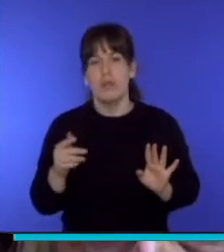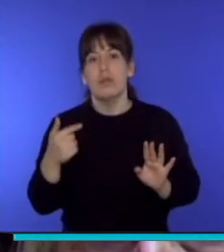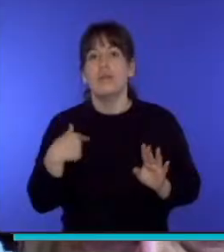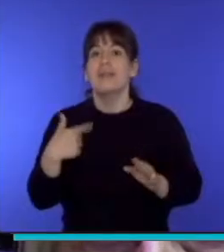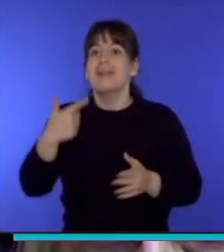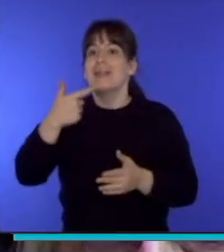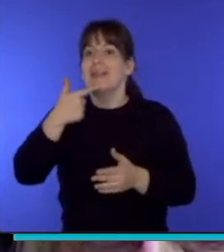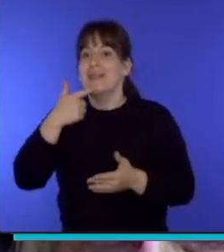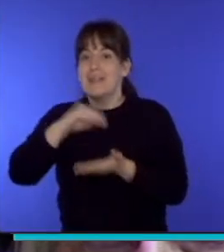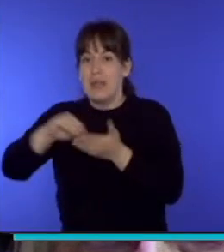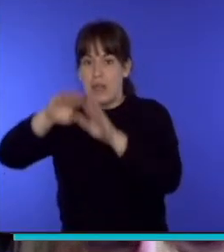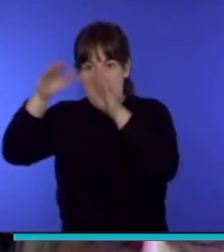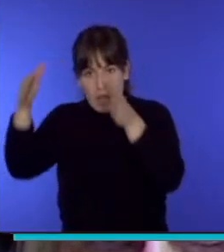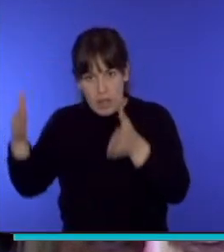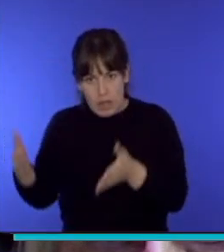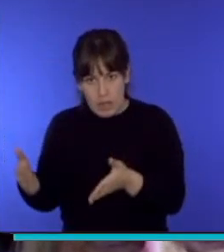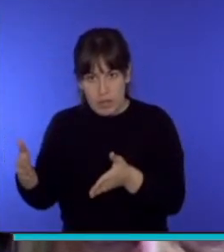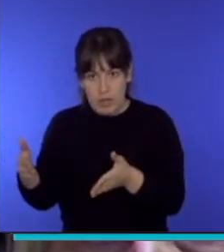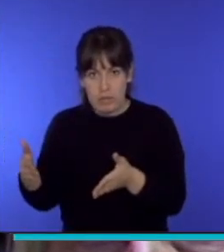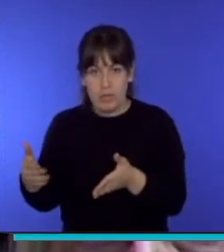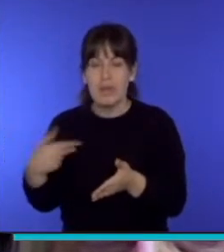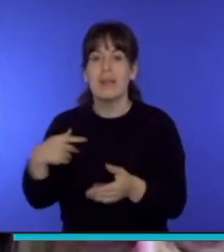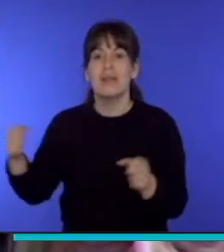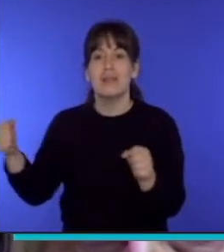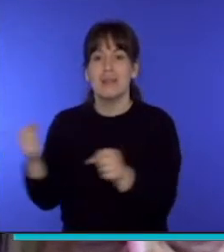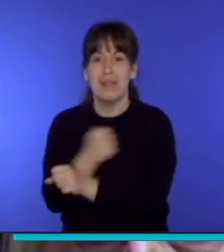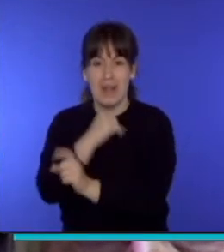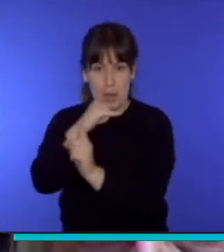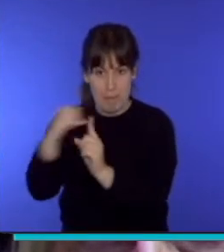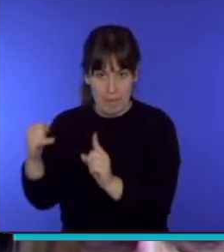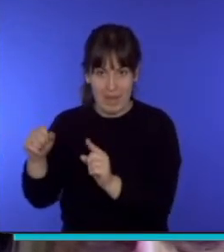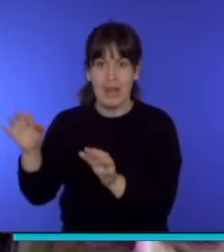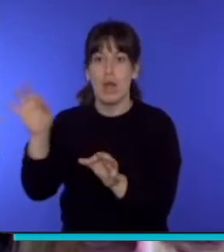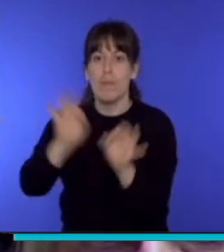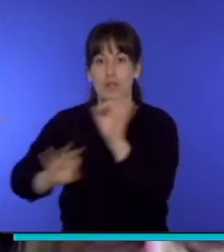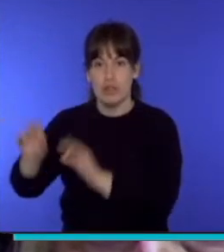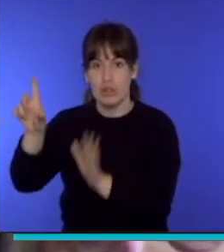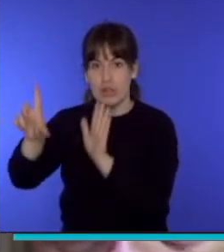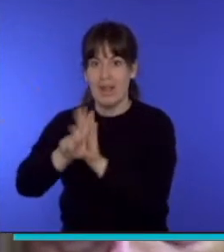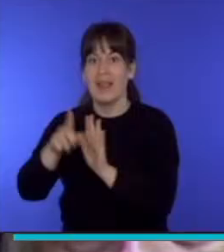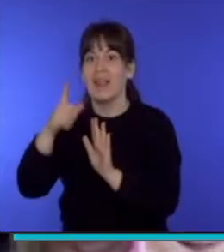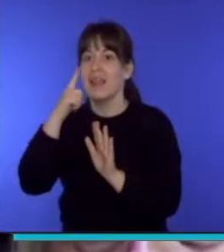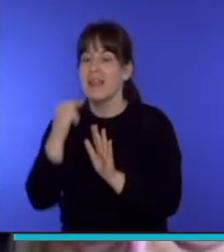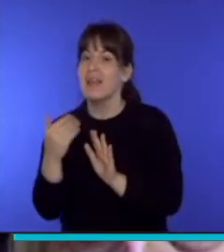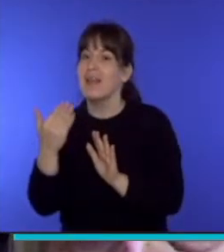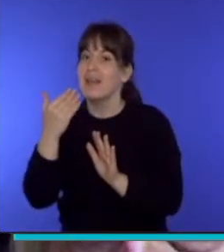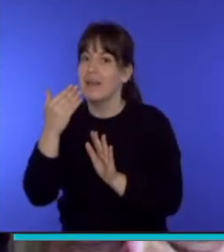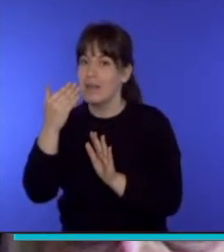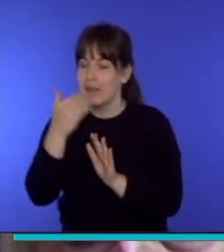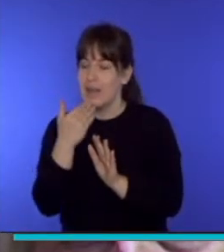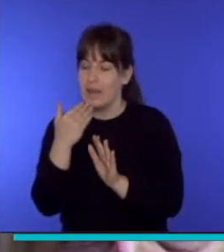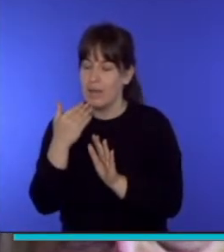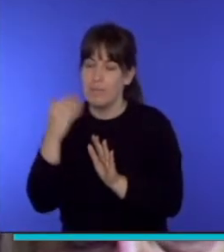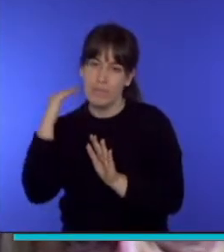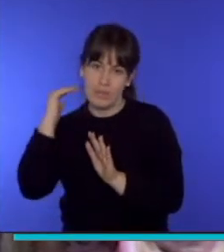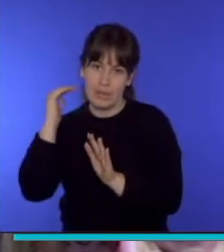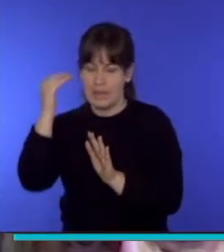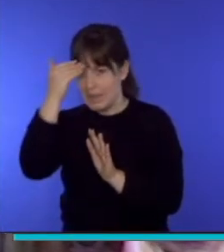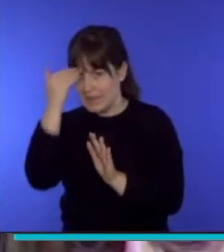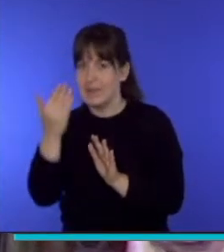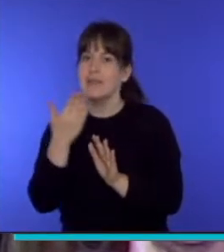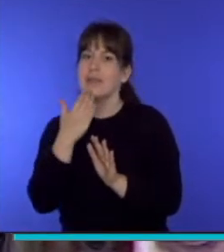el Senado le da media sanción a ese proyecto de ley el 15 de abril de 2025.